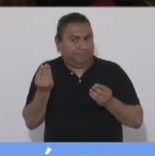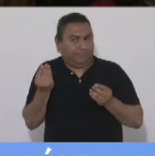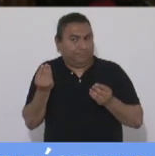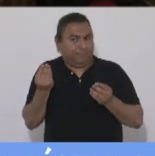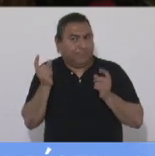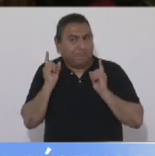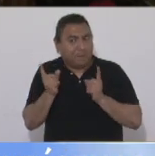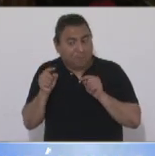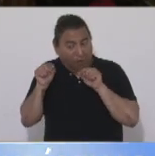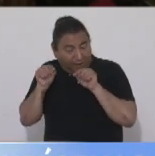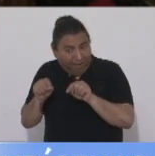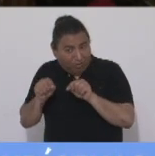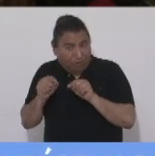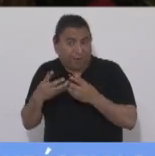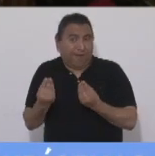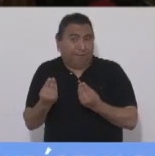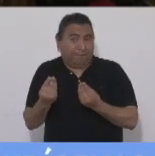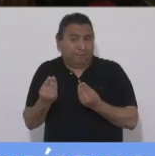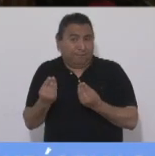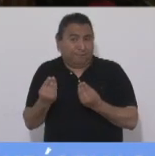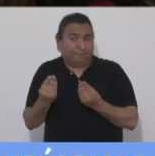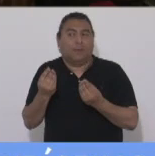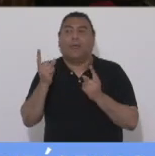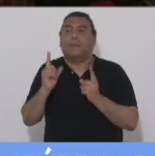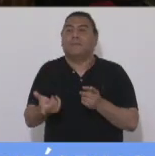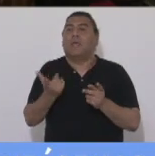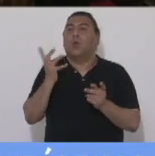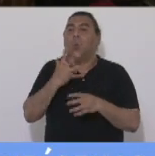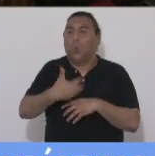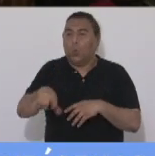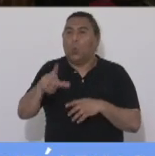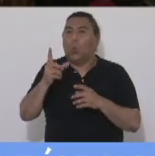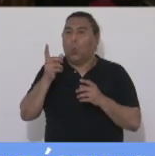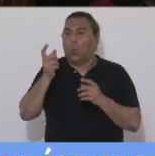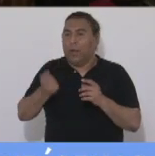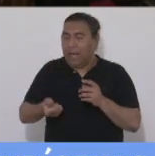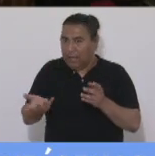estos relevamientos jurídicos,